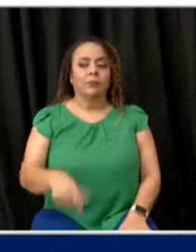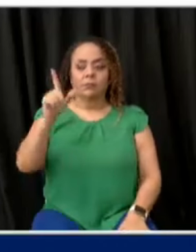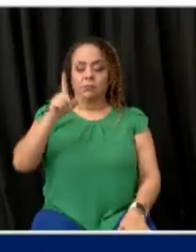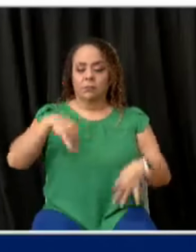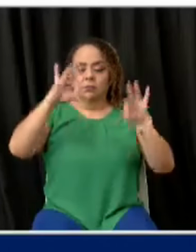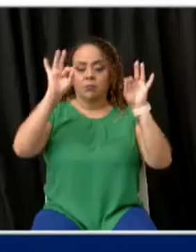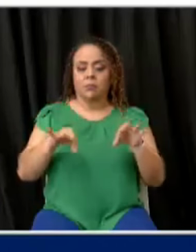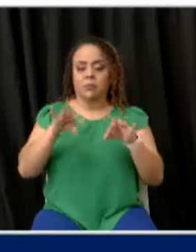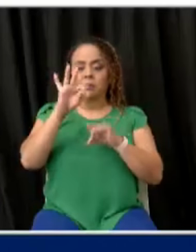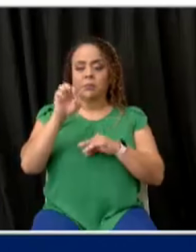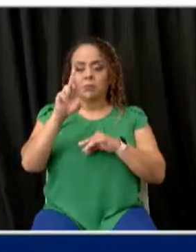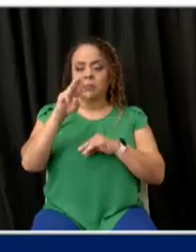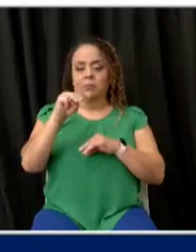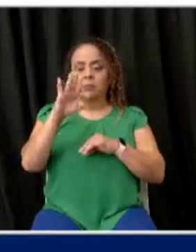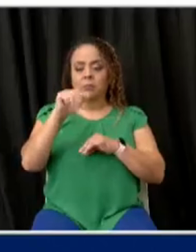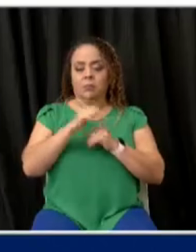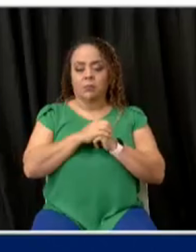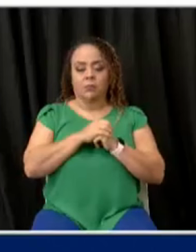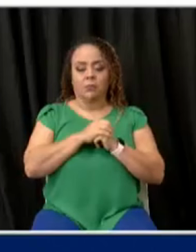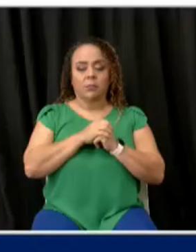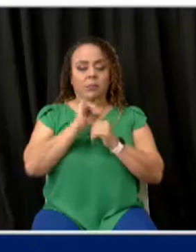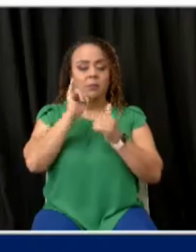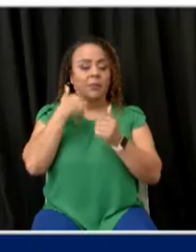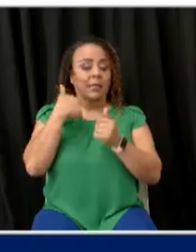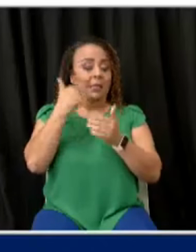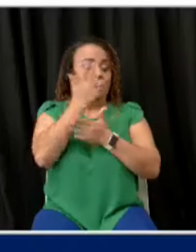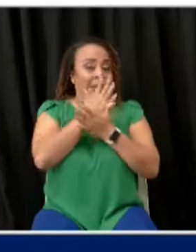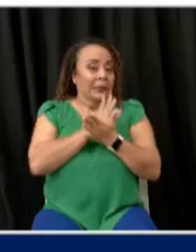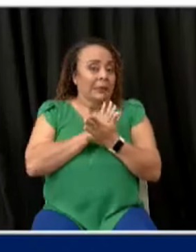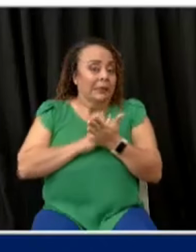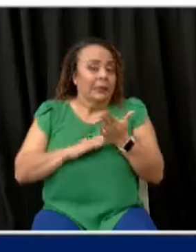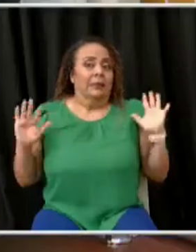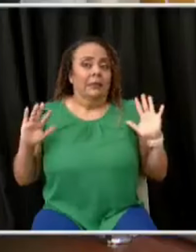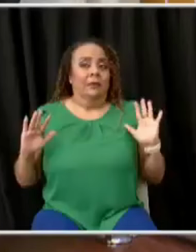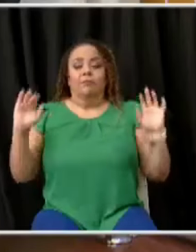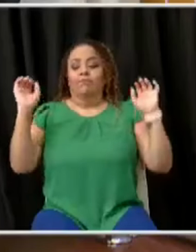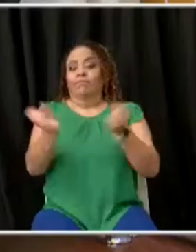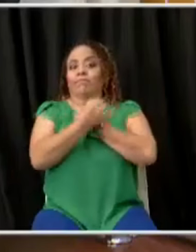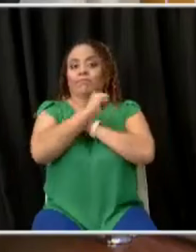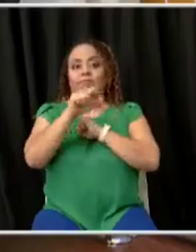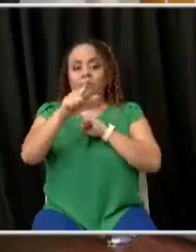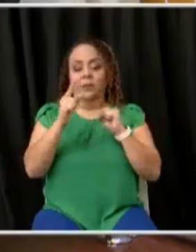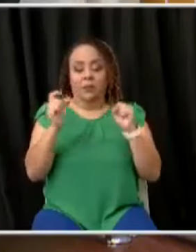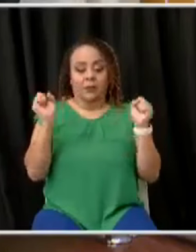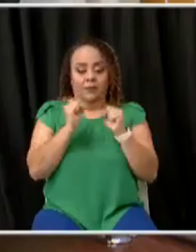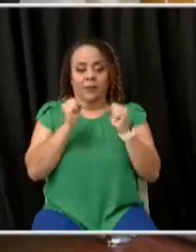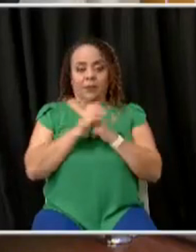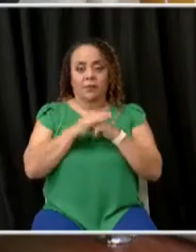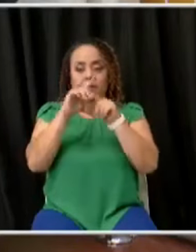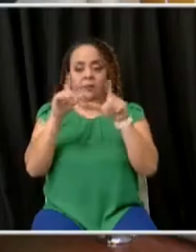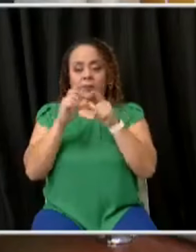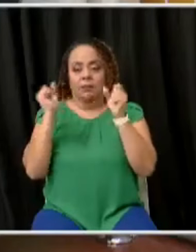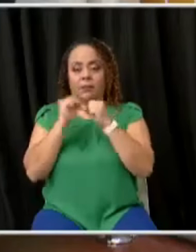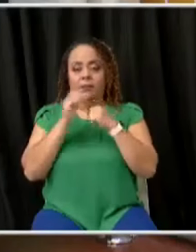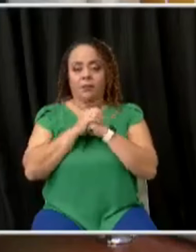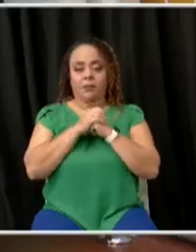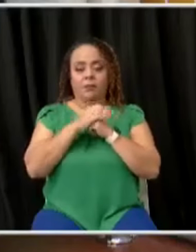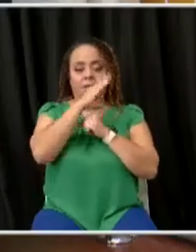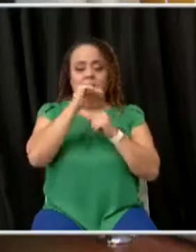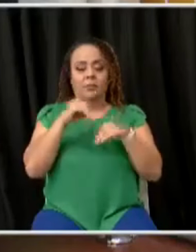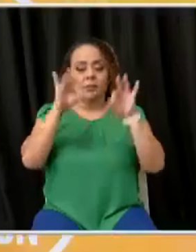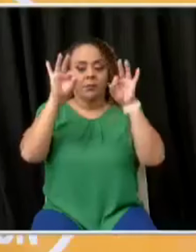térmica, entendiendo por sábana térmica, hay sábanas térmicas que impiden que usted se enfríe. En los lugares fríos, te ponen una